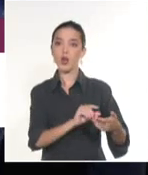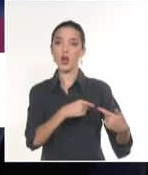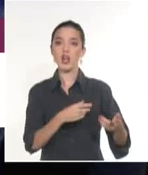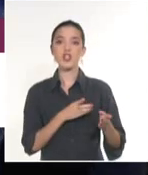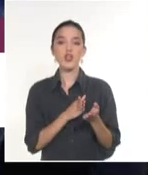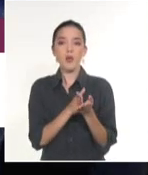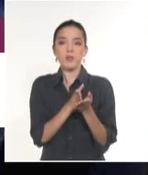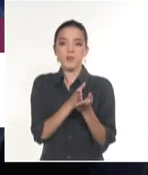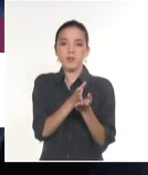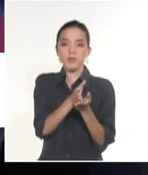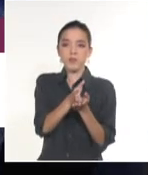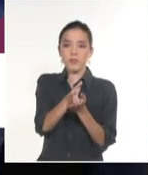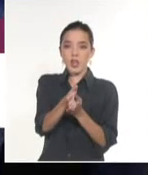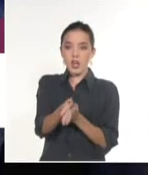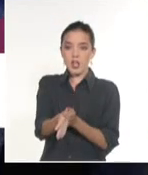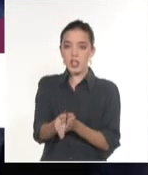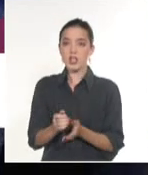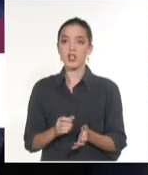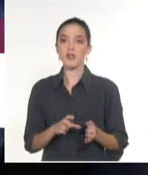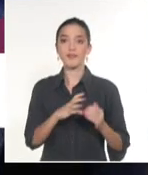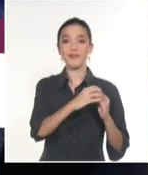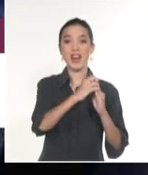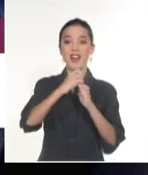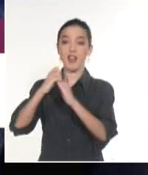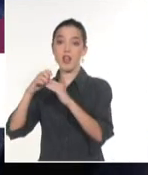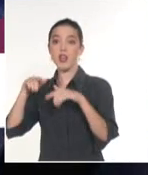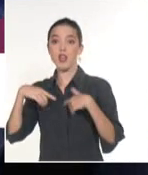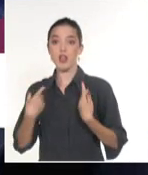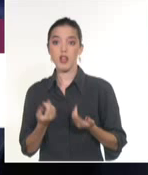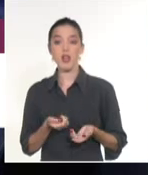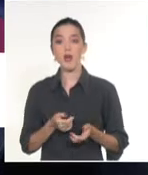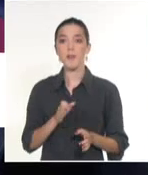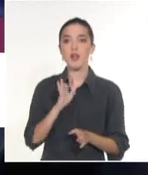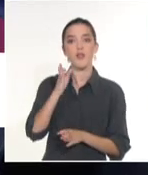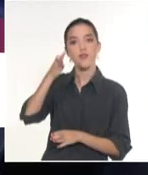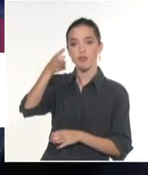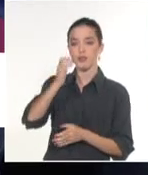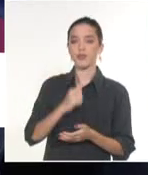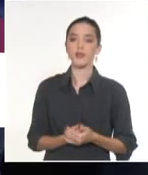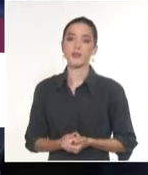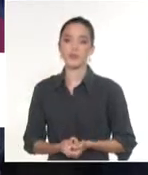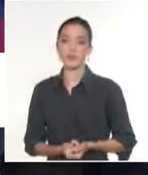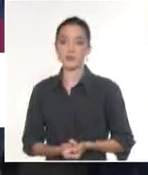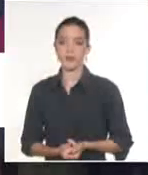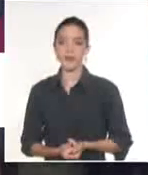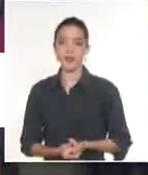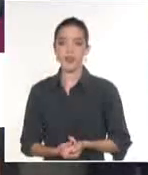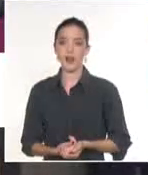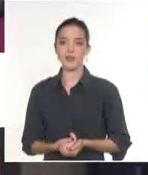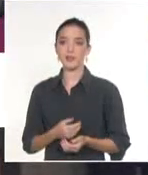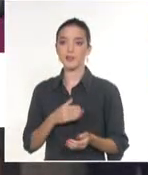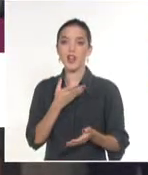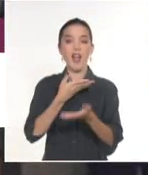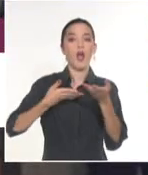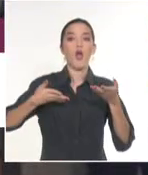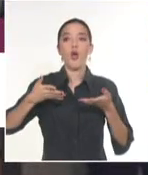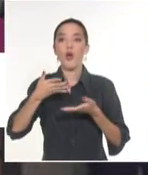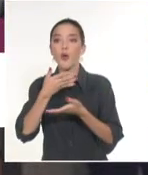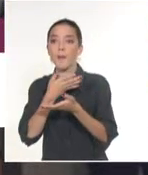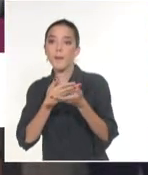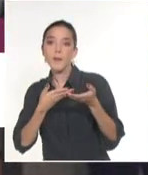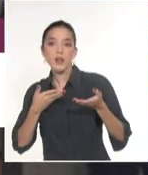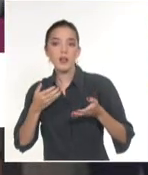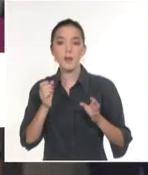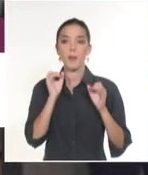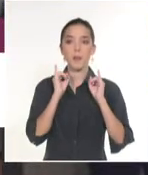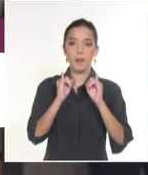Universidad del Partido, Ñico López, Ailín Álvarez, al presentar el volumen, comentó detalles del trabajo colectivo y agradeció a todos los que aportaron al